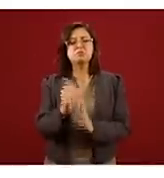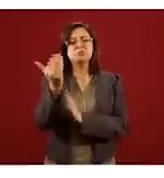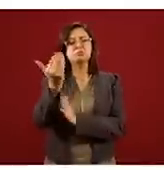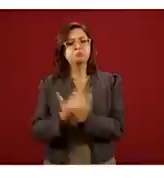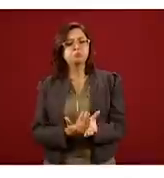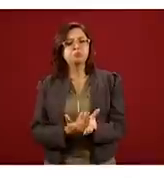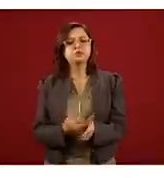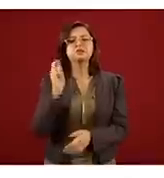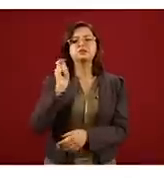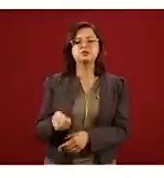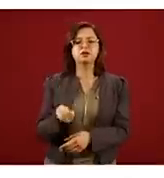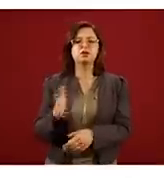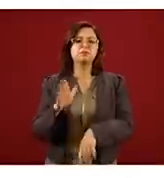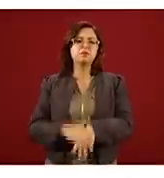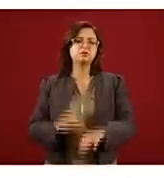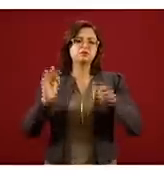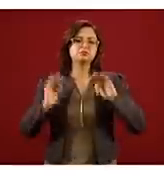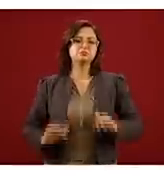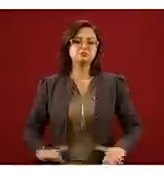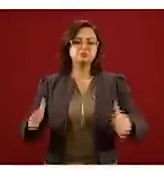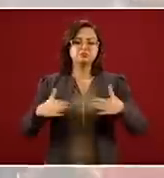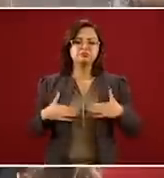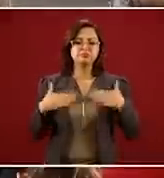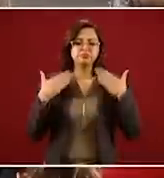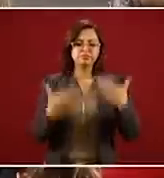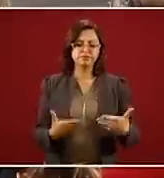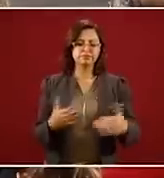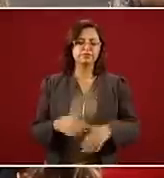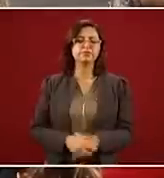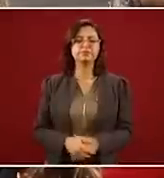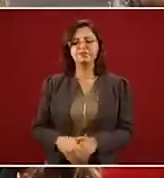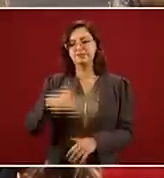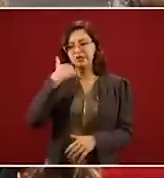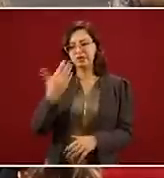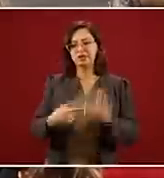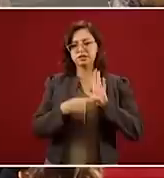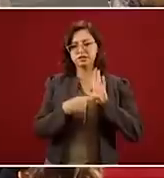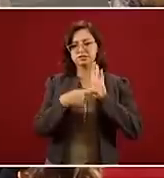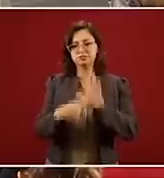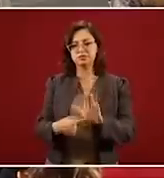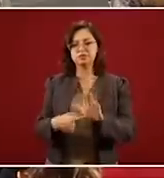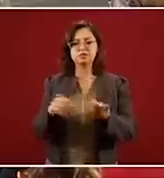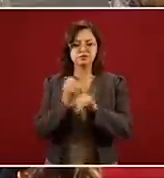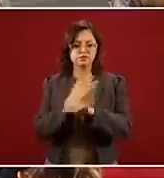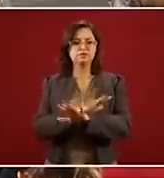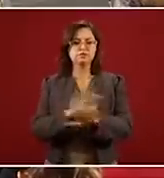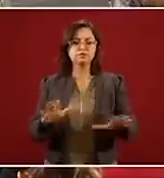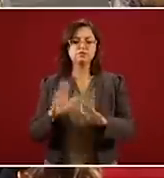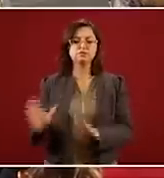confianza en la empresa. Entonces, queríamos mostrarles este dato. La que sigue, por